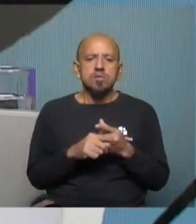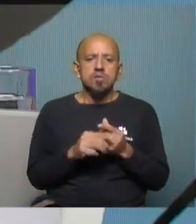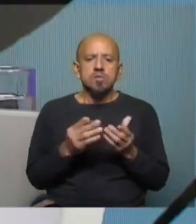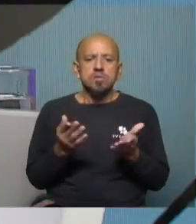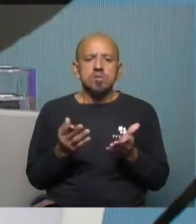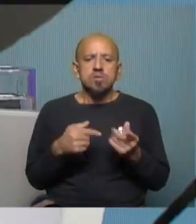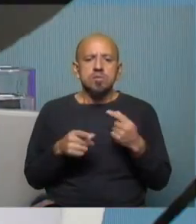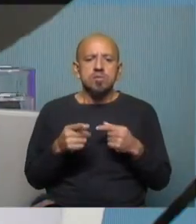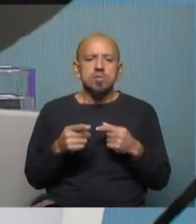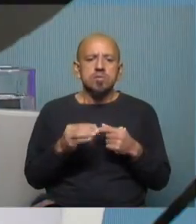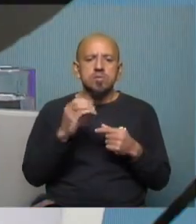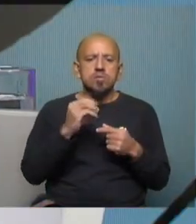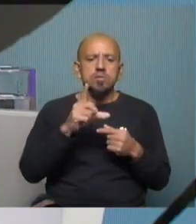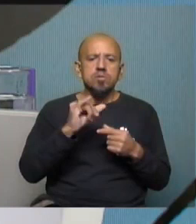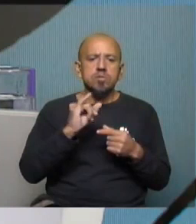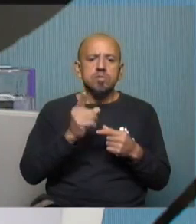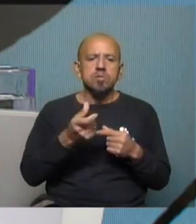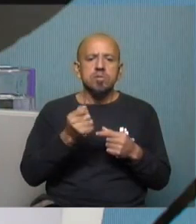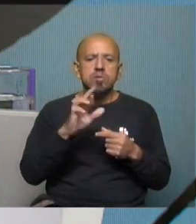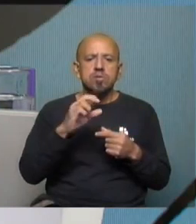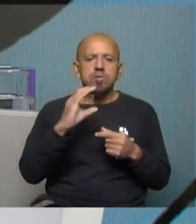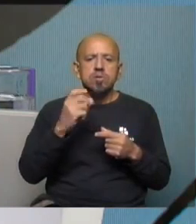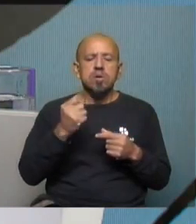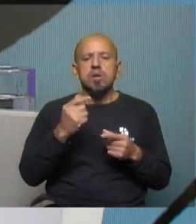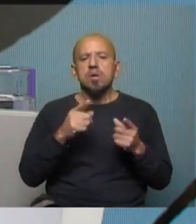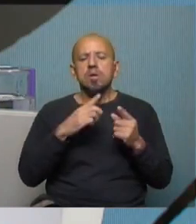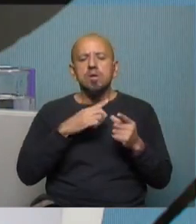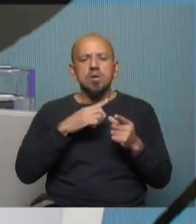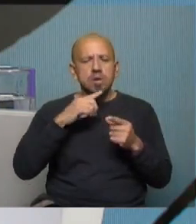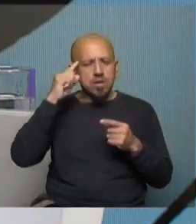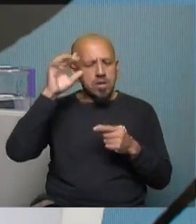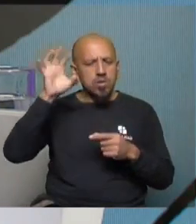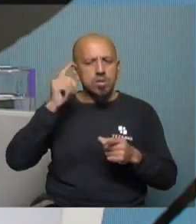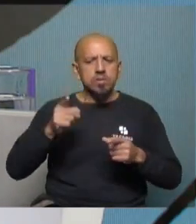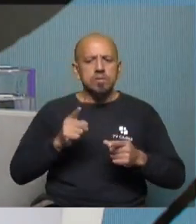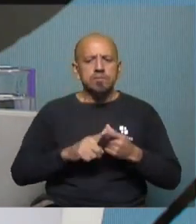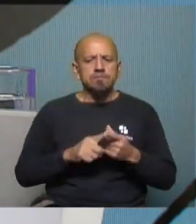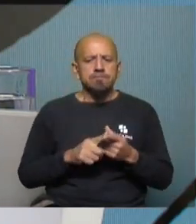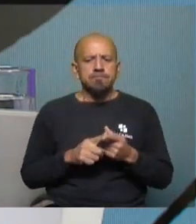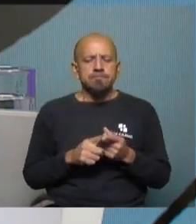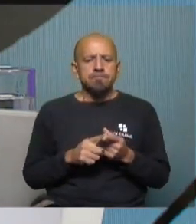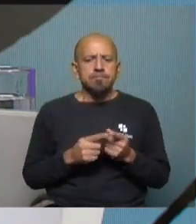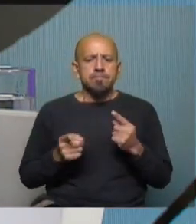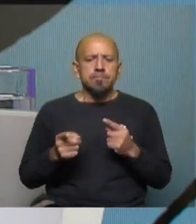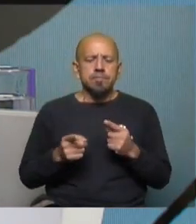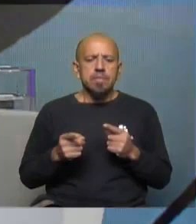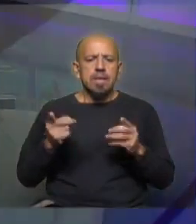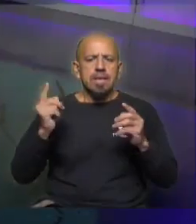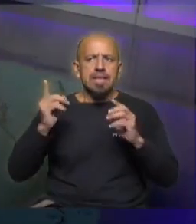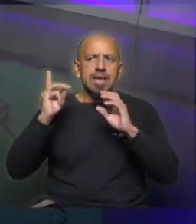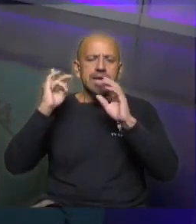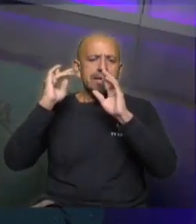como de renombre oligarcas Por qué hay otra cosa que no hemos olvidado que las revoluciones de América